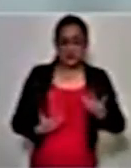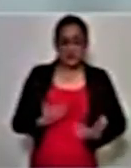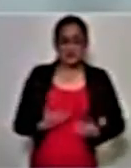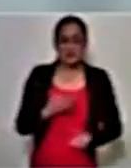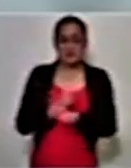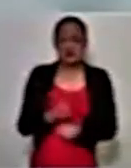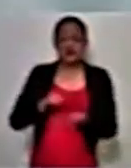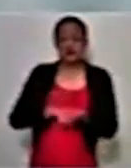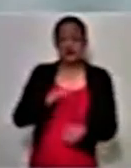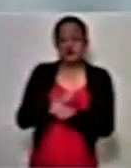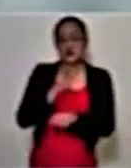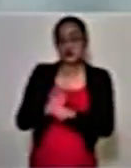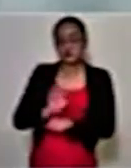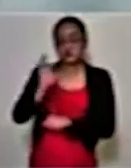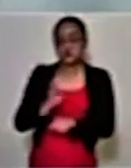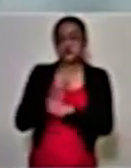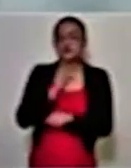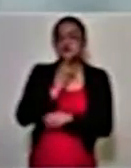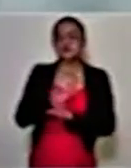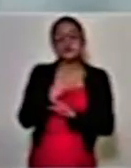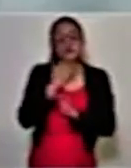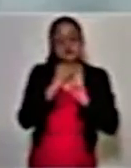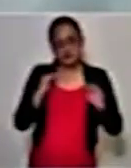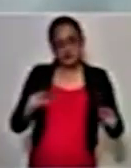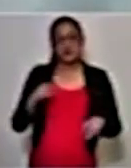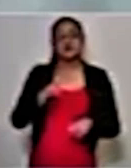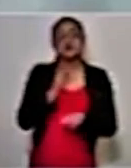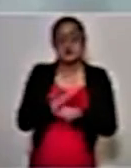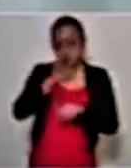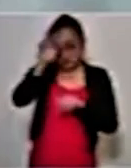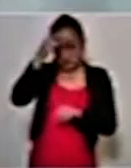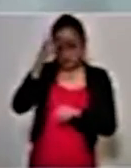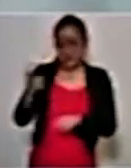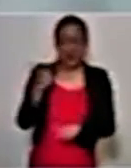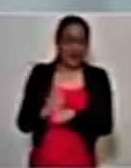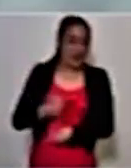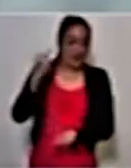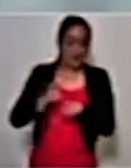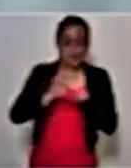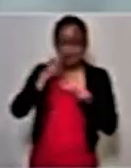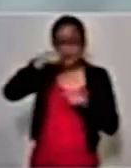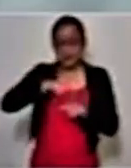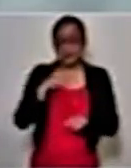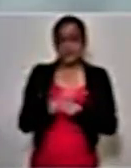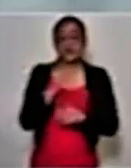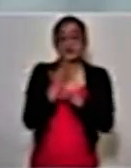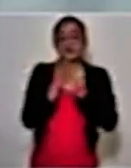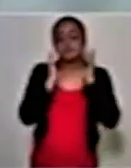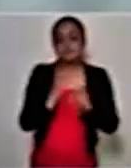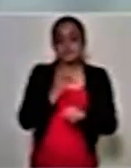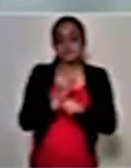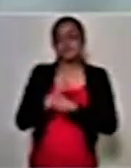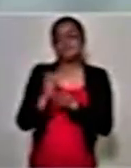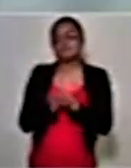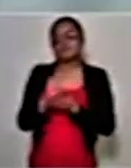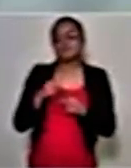quemada de segundo y tercer grado. Ya lo reportan estable. Sí se acordarán que estuvo muy grave, intubado, y esperemos alta en